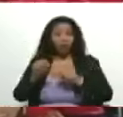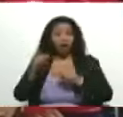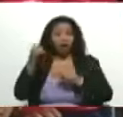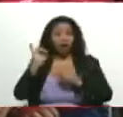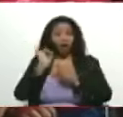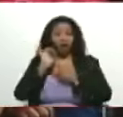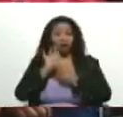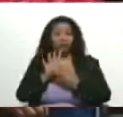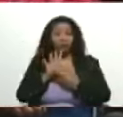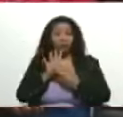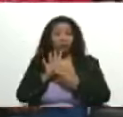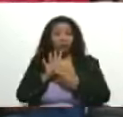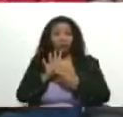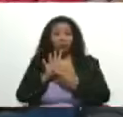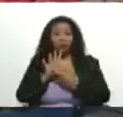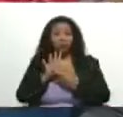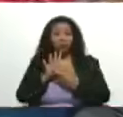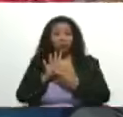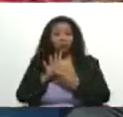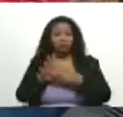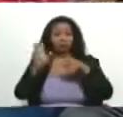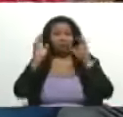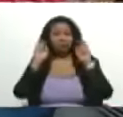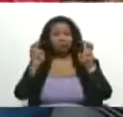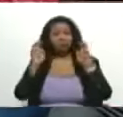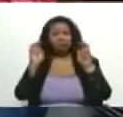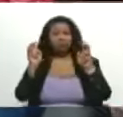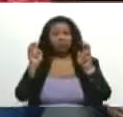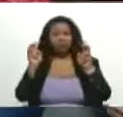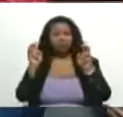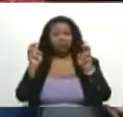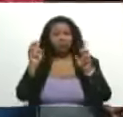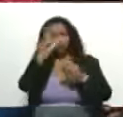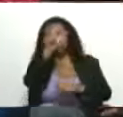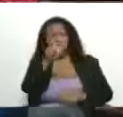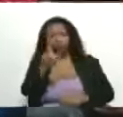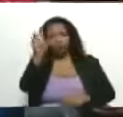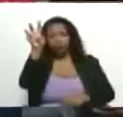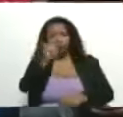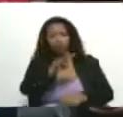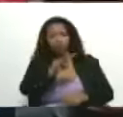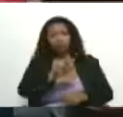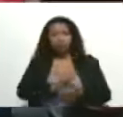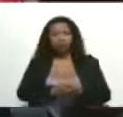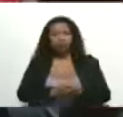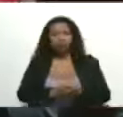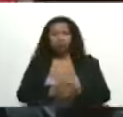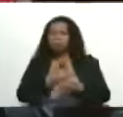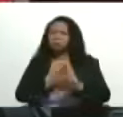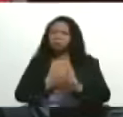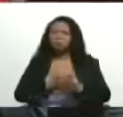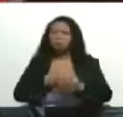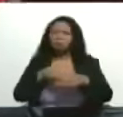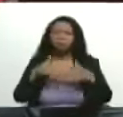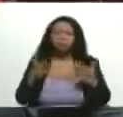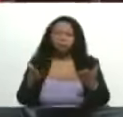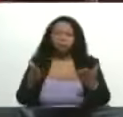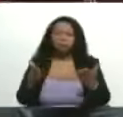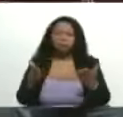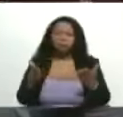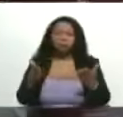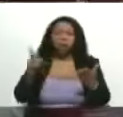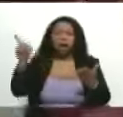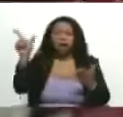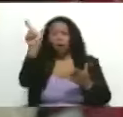celada con el tema de nuestra Guayana Esequiba. ¿Por qué? Porque